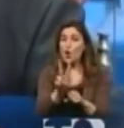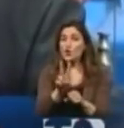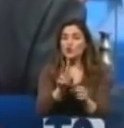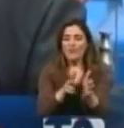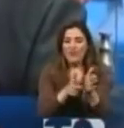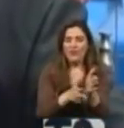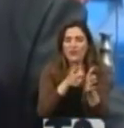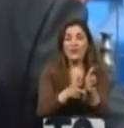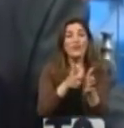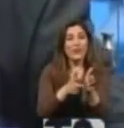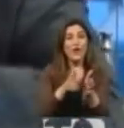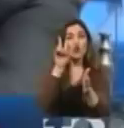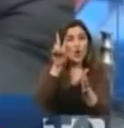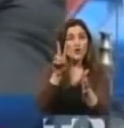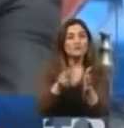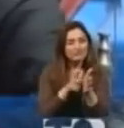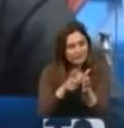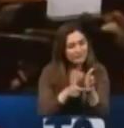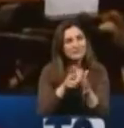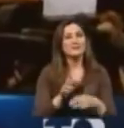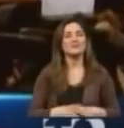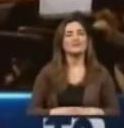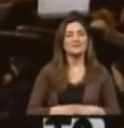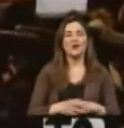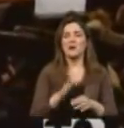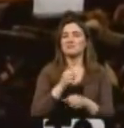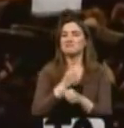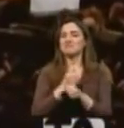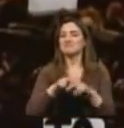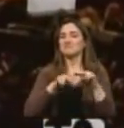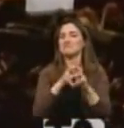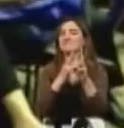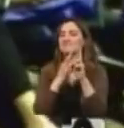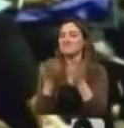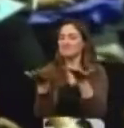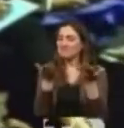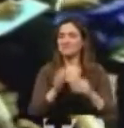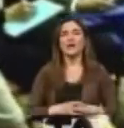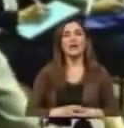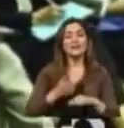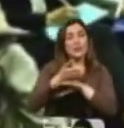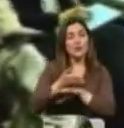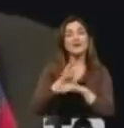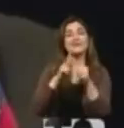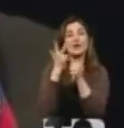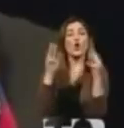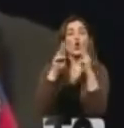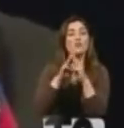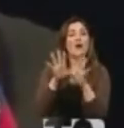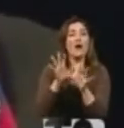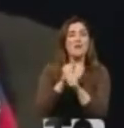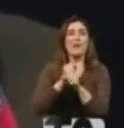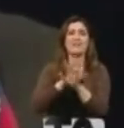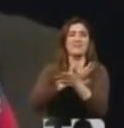circulando. Este trabajo mancomunado va dando resultados y la muestra está aquí. Más temprano, el primer mandatario participó de la tercera cumbre mundial Hambre Cero. Es